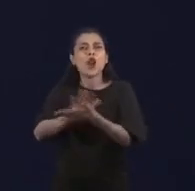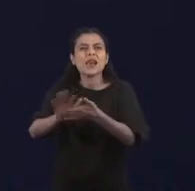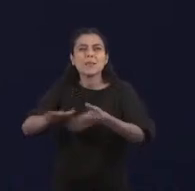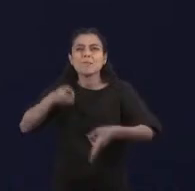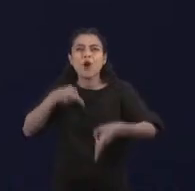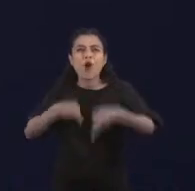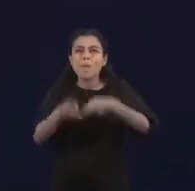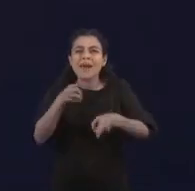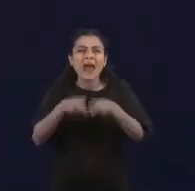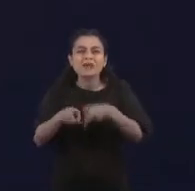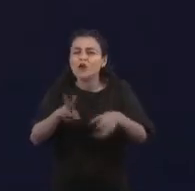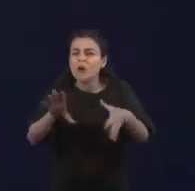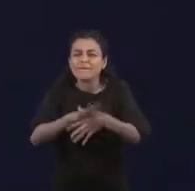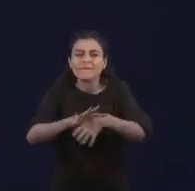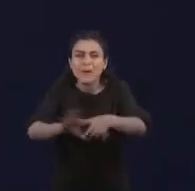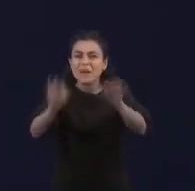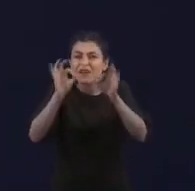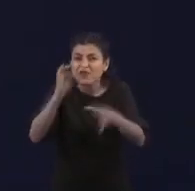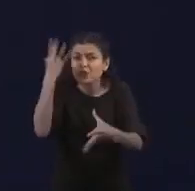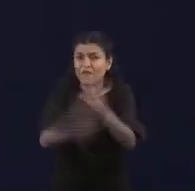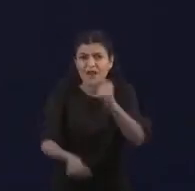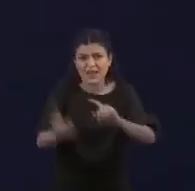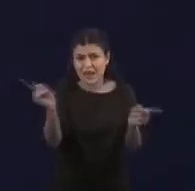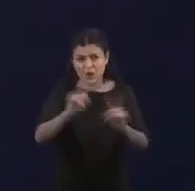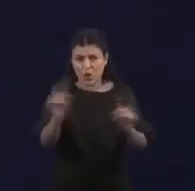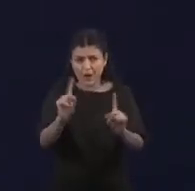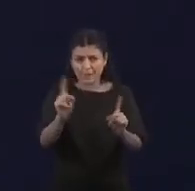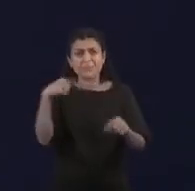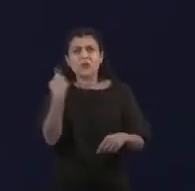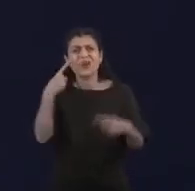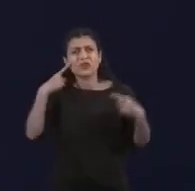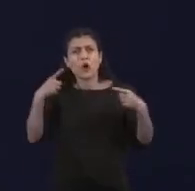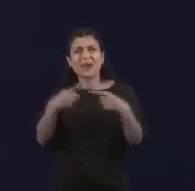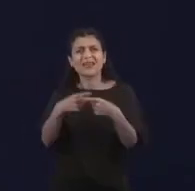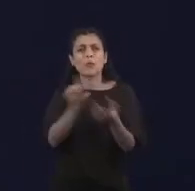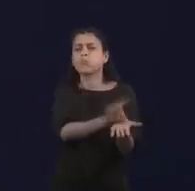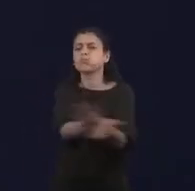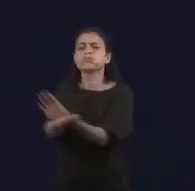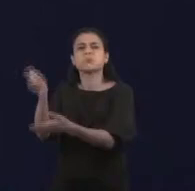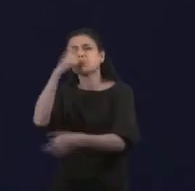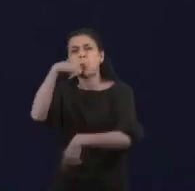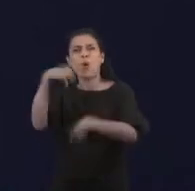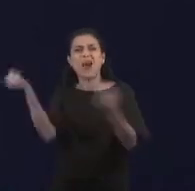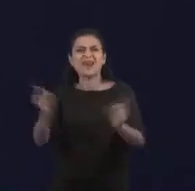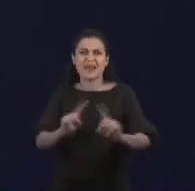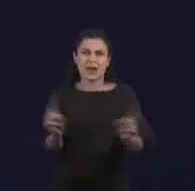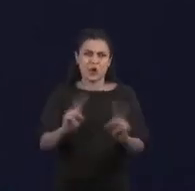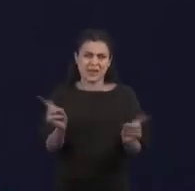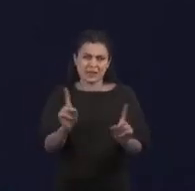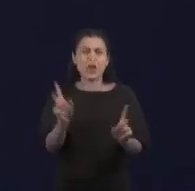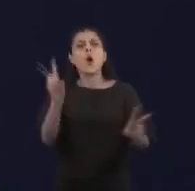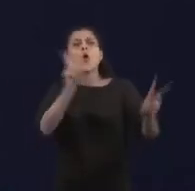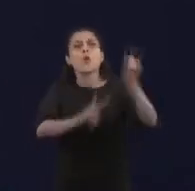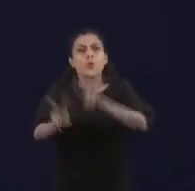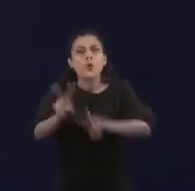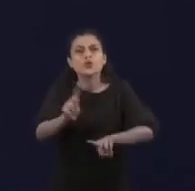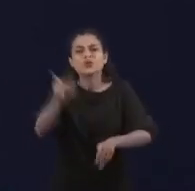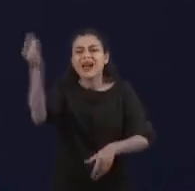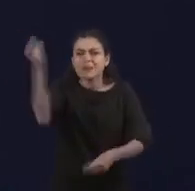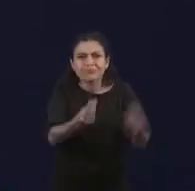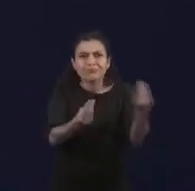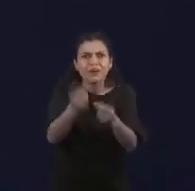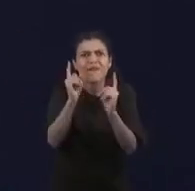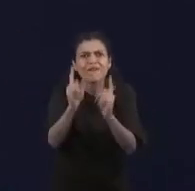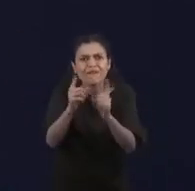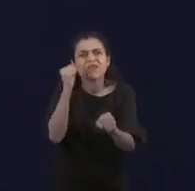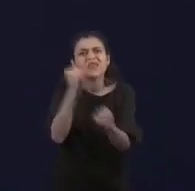ningún tipo de error y para, por supuesto, que el objetivo acá no es que nadie se quede sin trabajo, sino efectivamente que se queden trabajando los que efectivamente